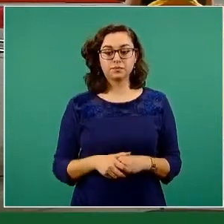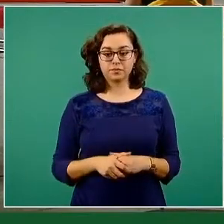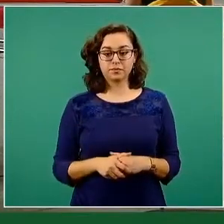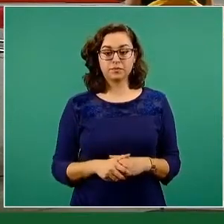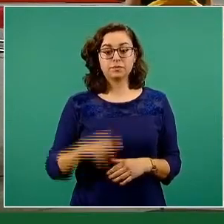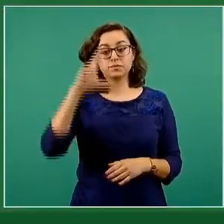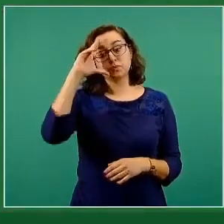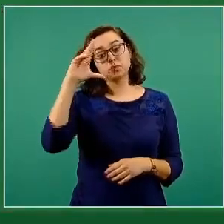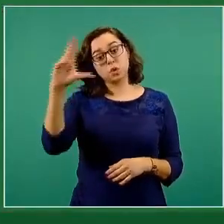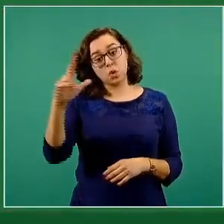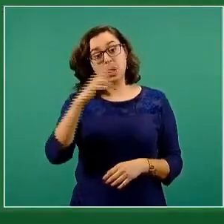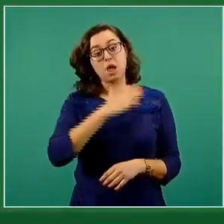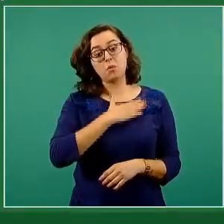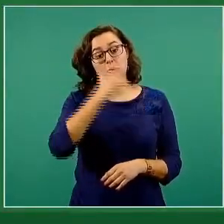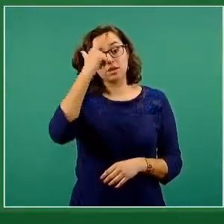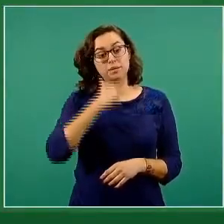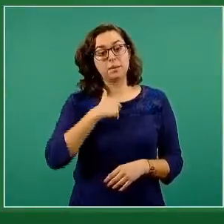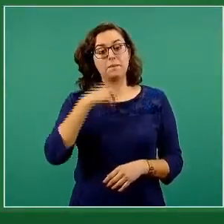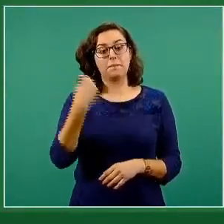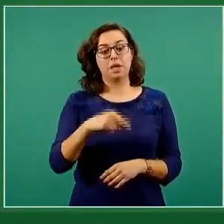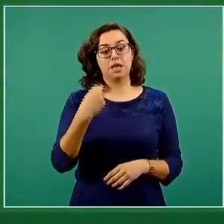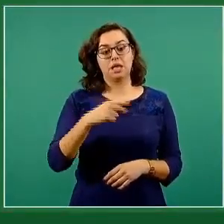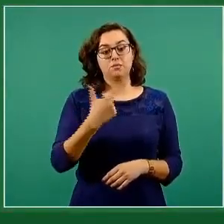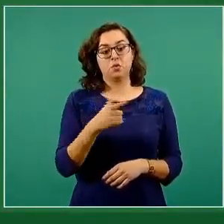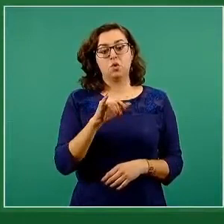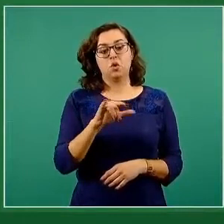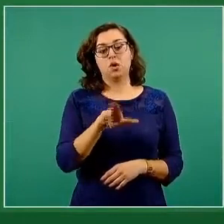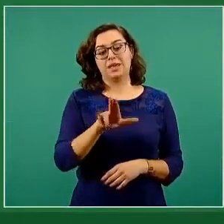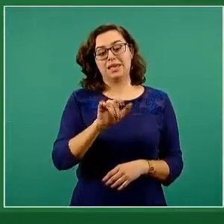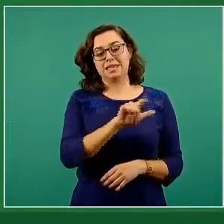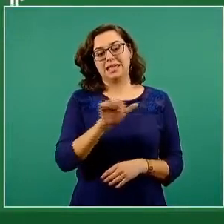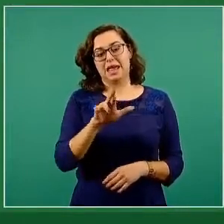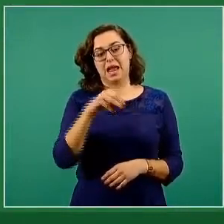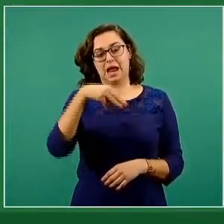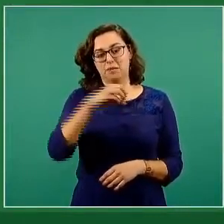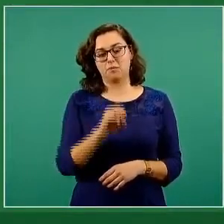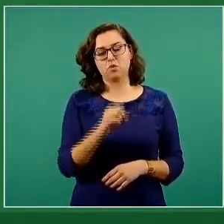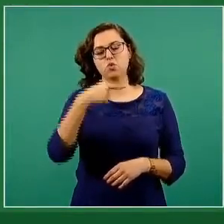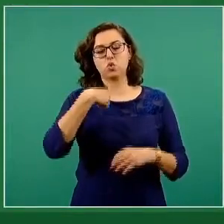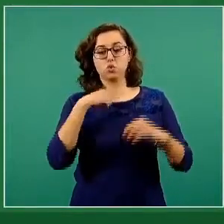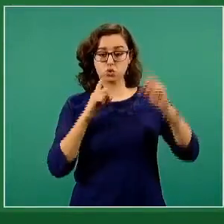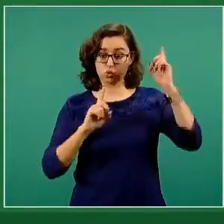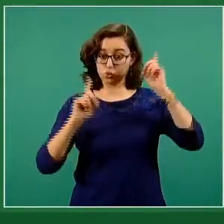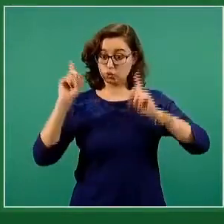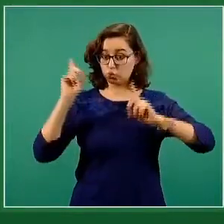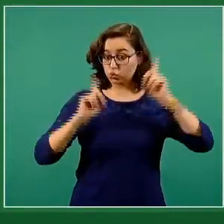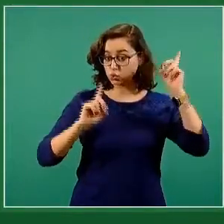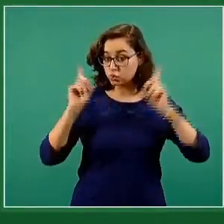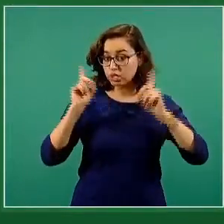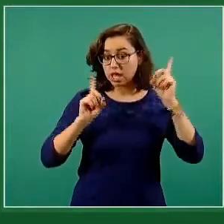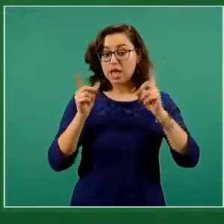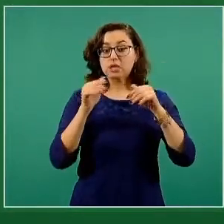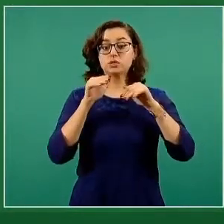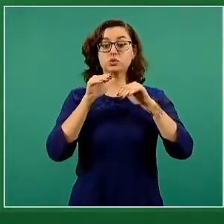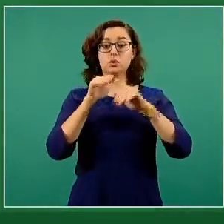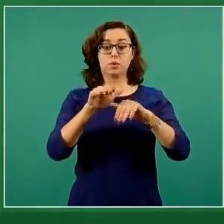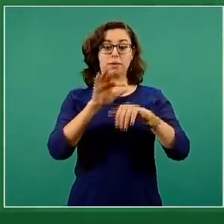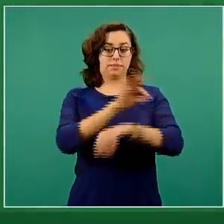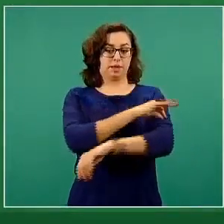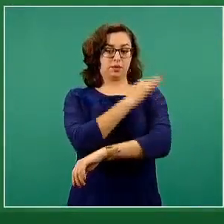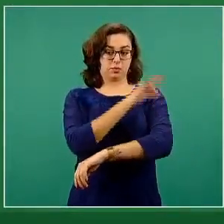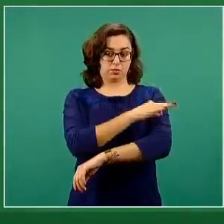Hola, buenas noches. Mi nombre es Guillermo Figueroa y yo tengo una duda referente a la